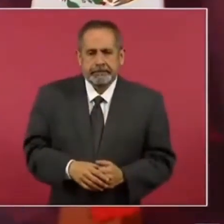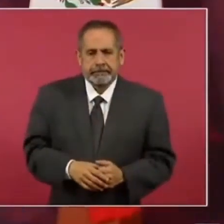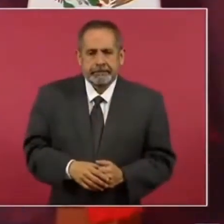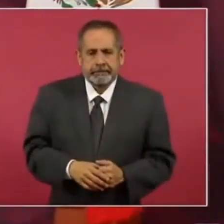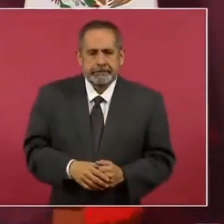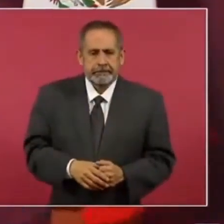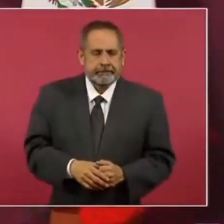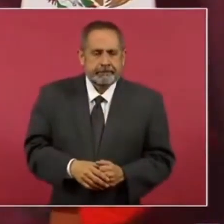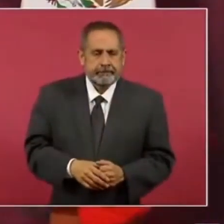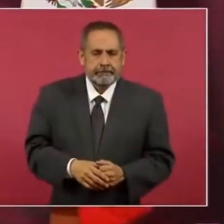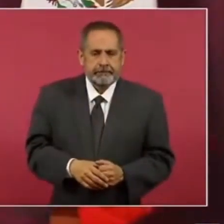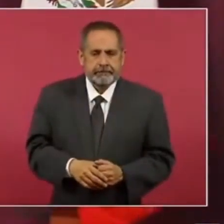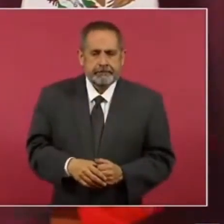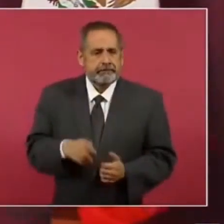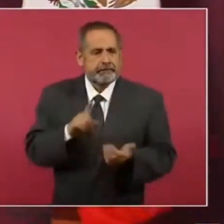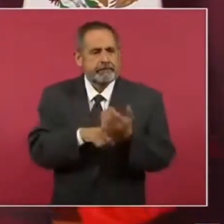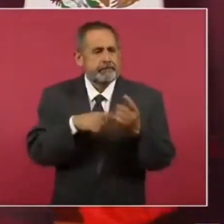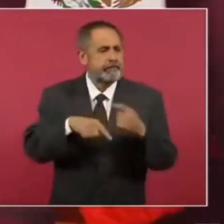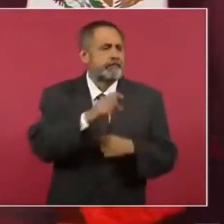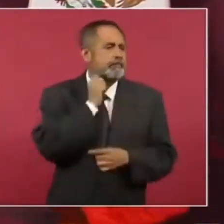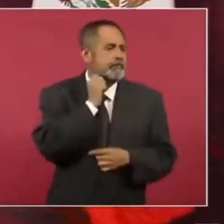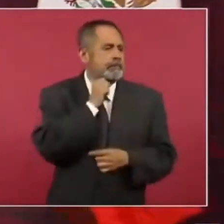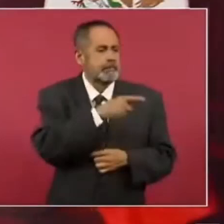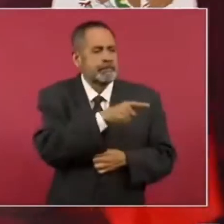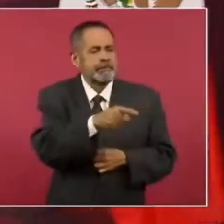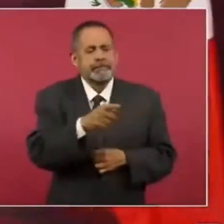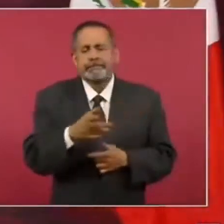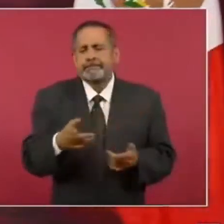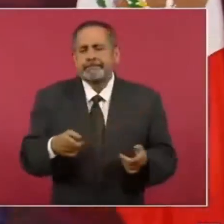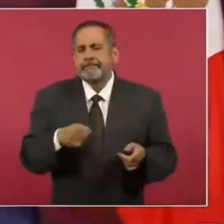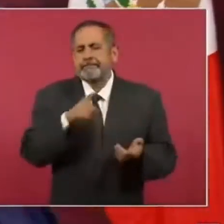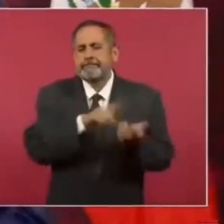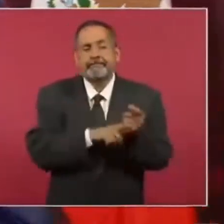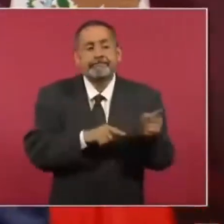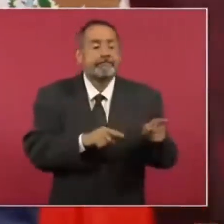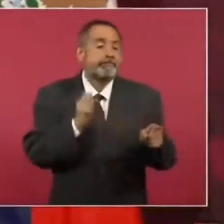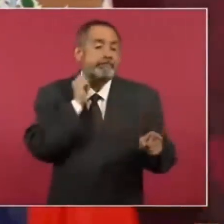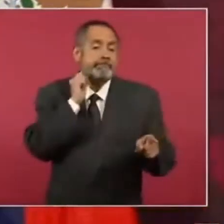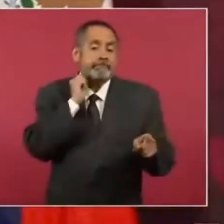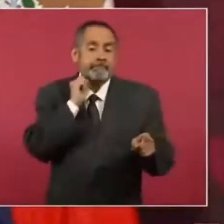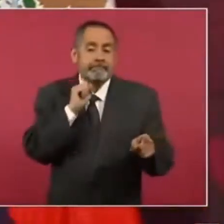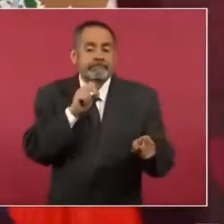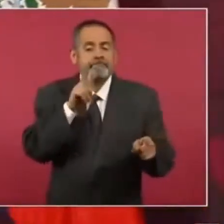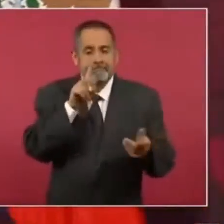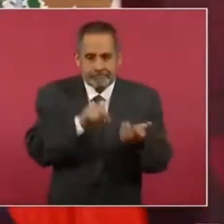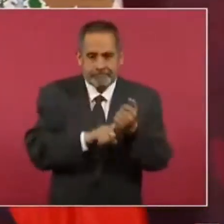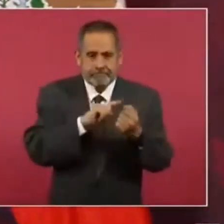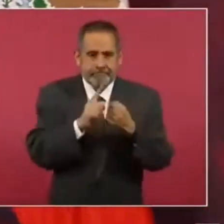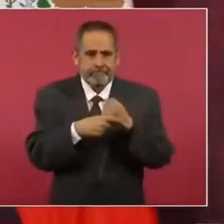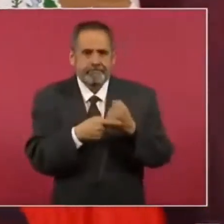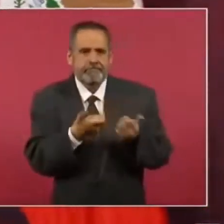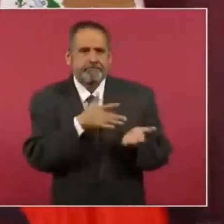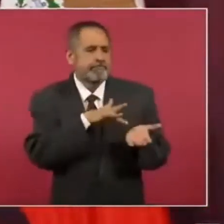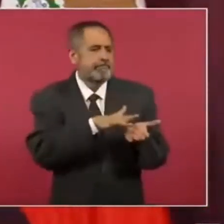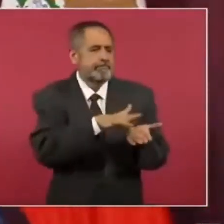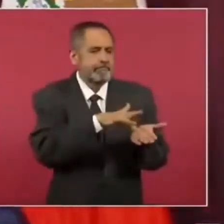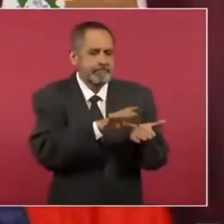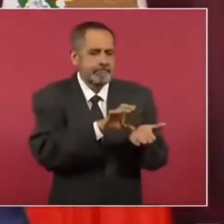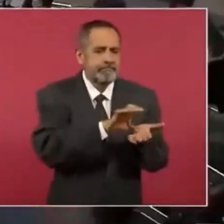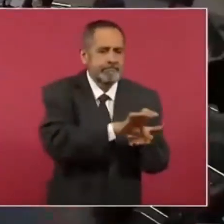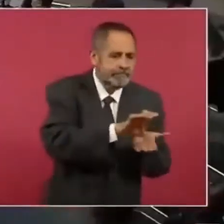estos senadores, porque ahí hay senadores que recibieron apoyos,